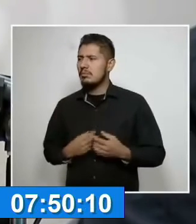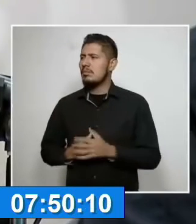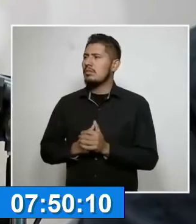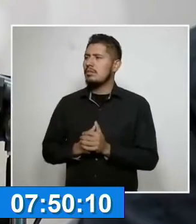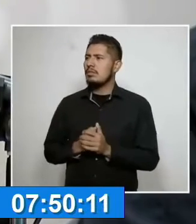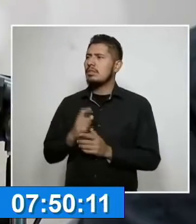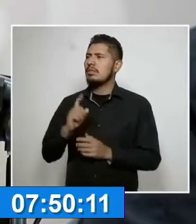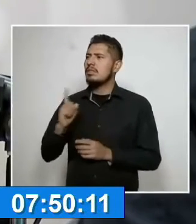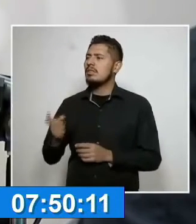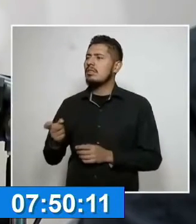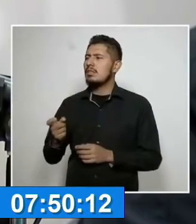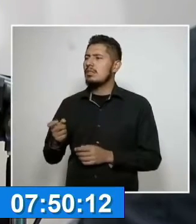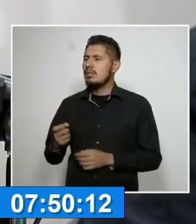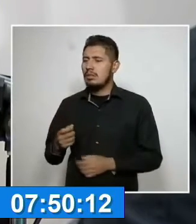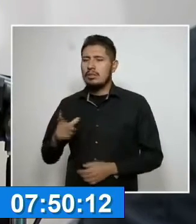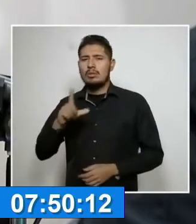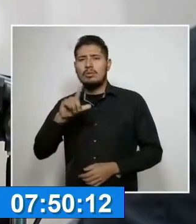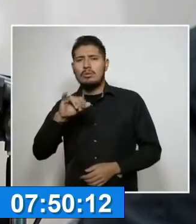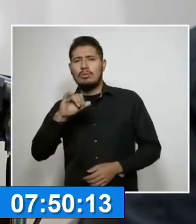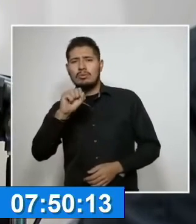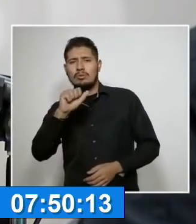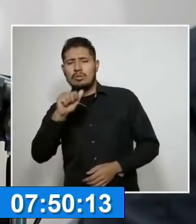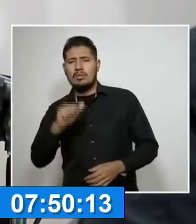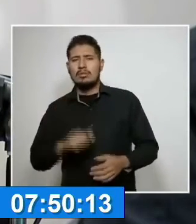expuso Luisa María,